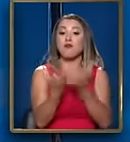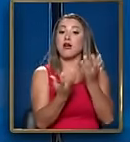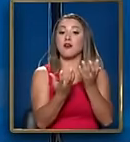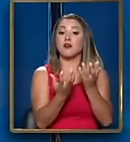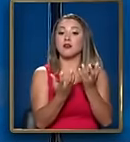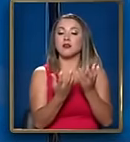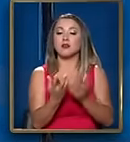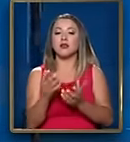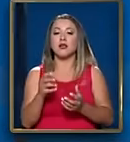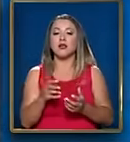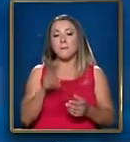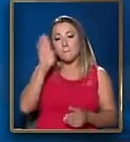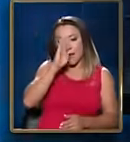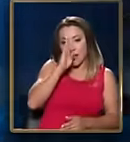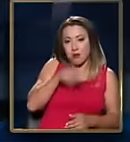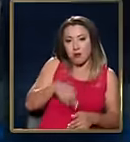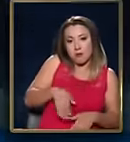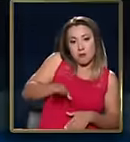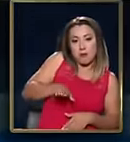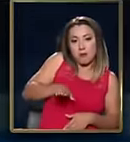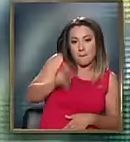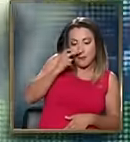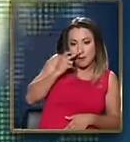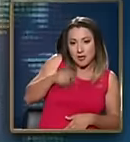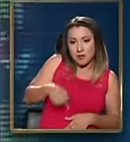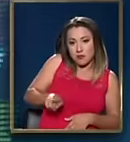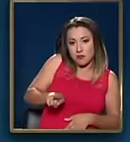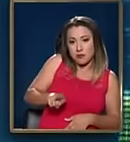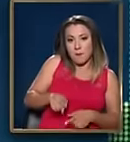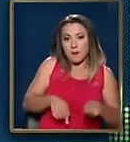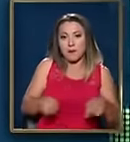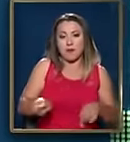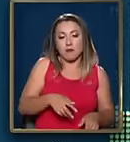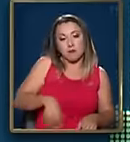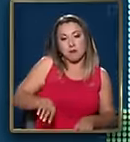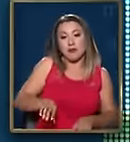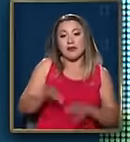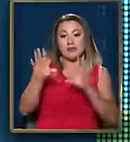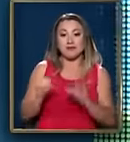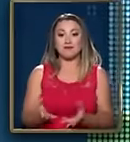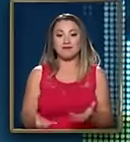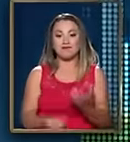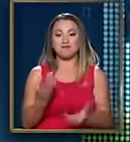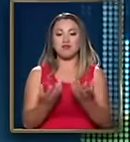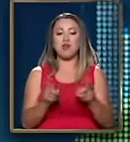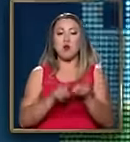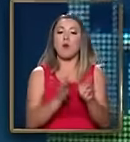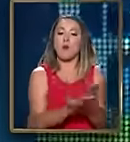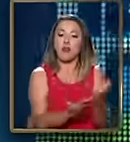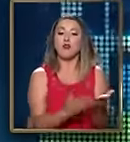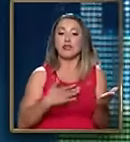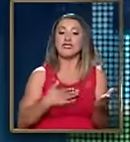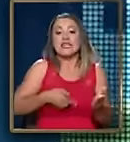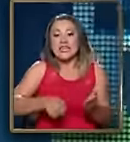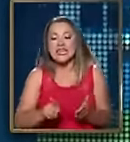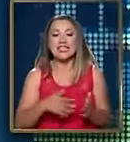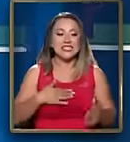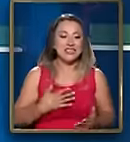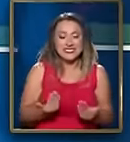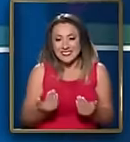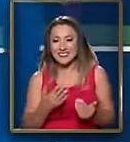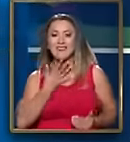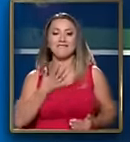que apagaba el weón. Y yo veía que el Luchín, cuando veía tomar los cuadernos, es como que también quería ir y estaba con